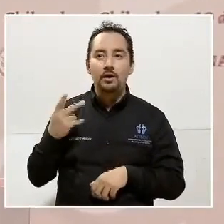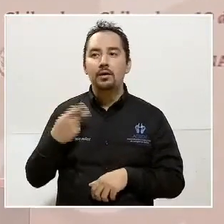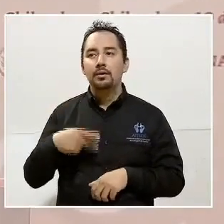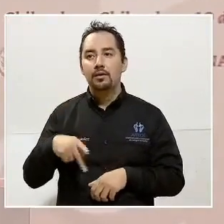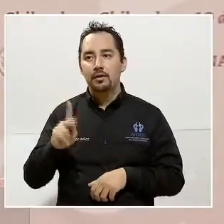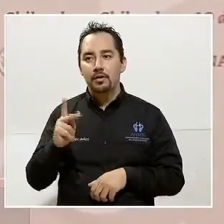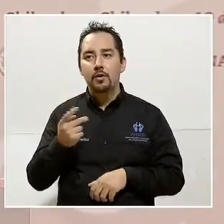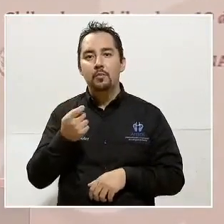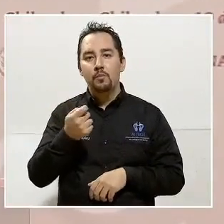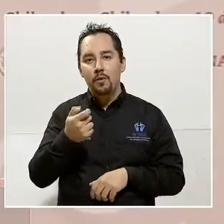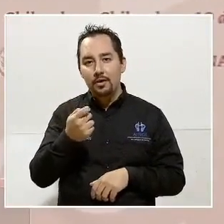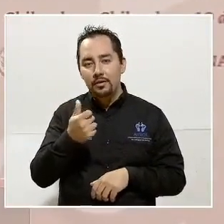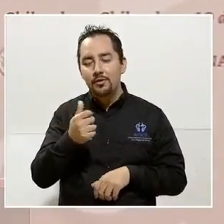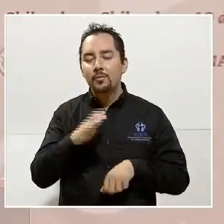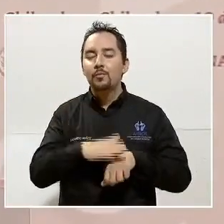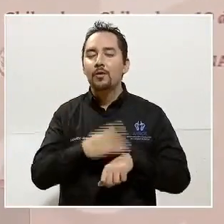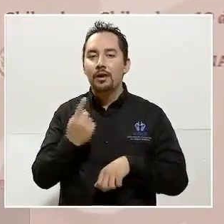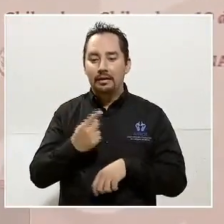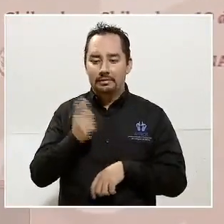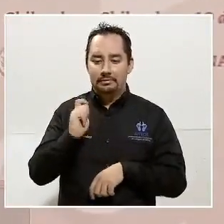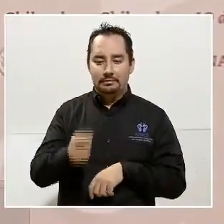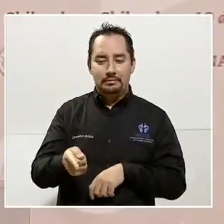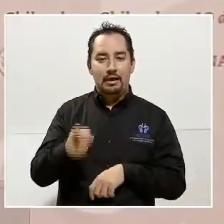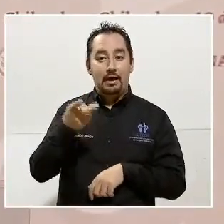poquito porque es bendito.